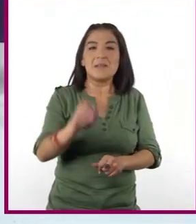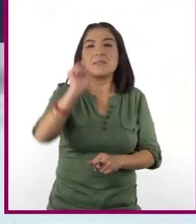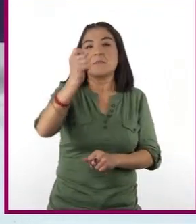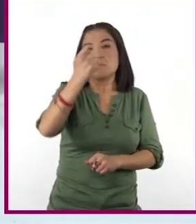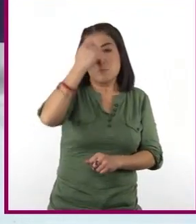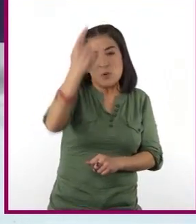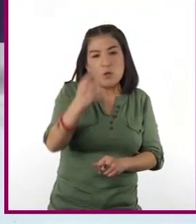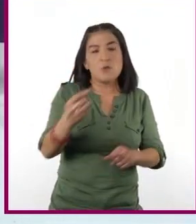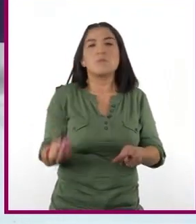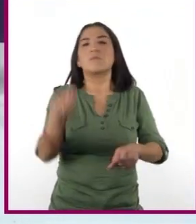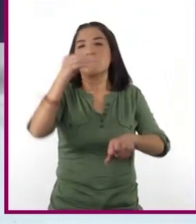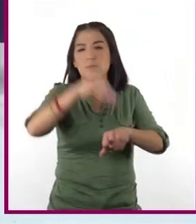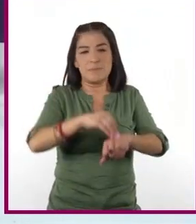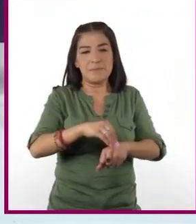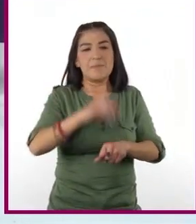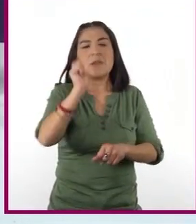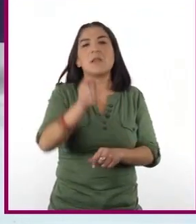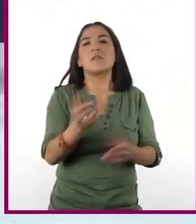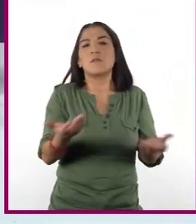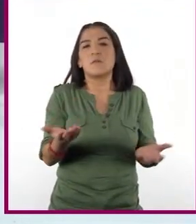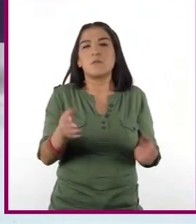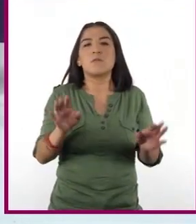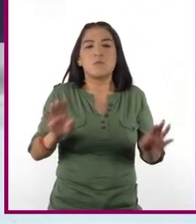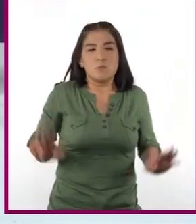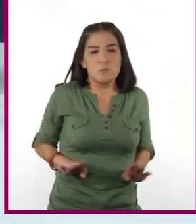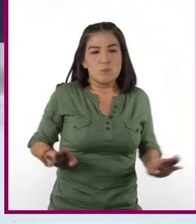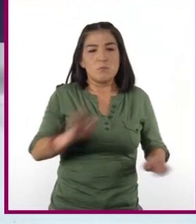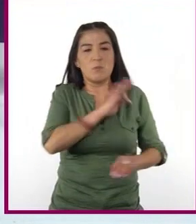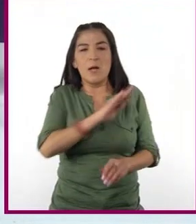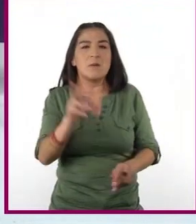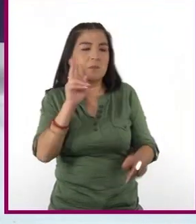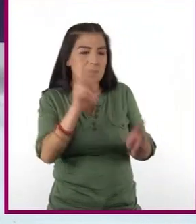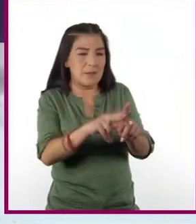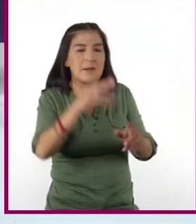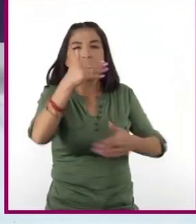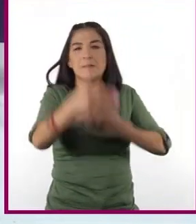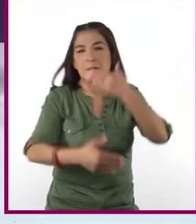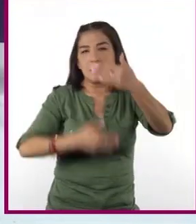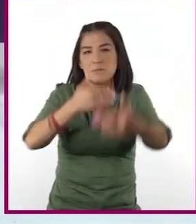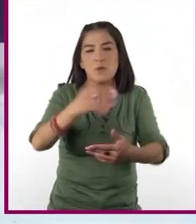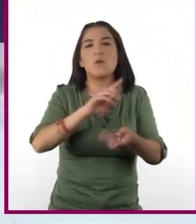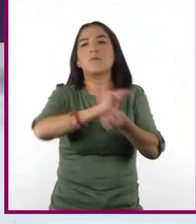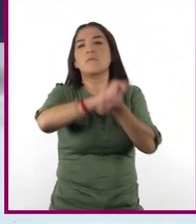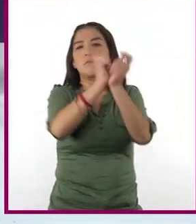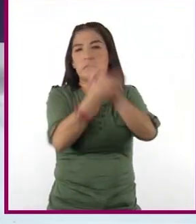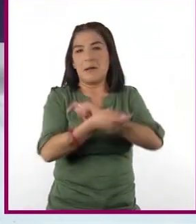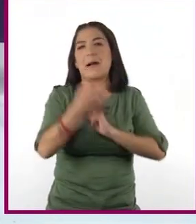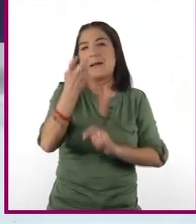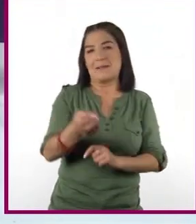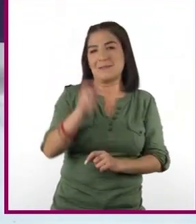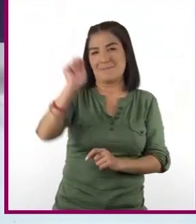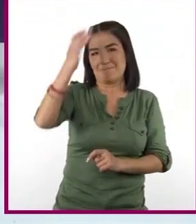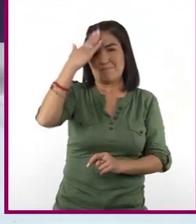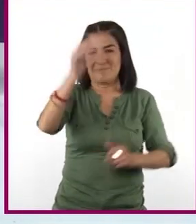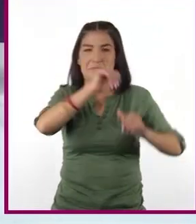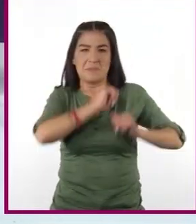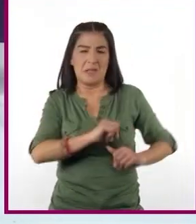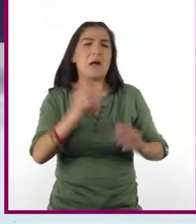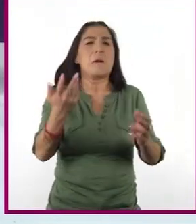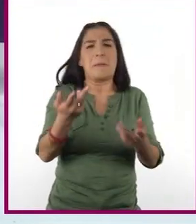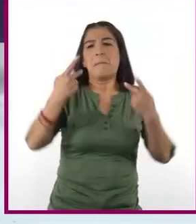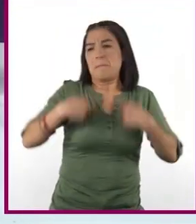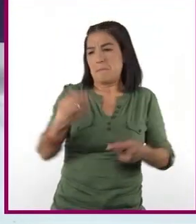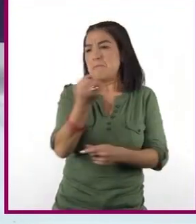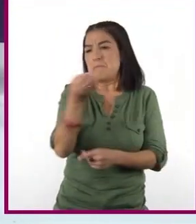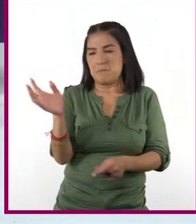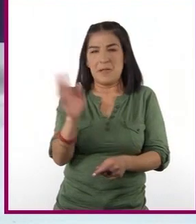creación o aparición, de manera que pueda apreciarse el progreso o evolución del autor o los autores, así